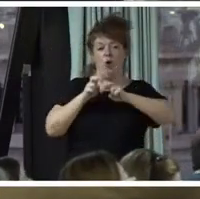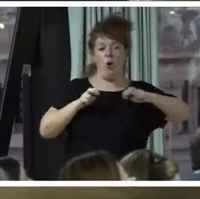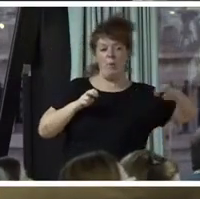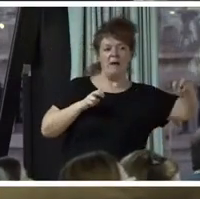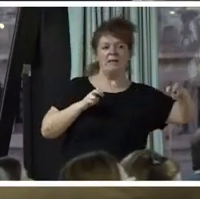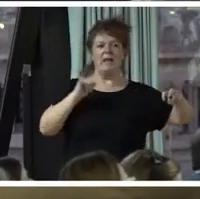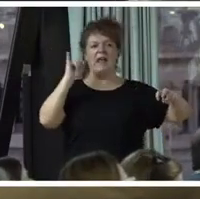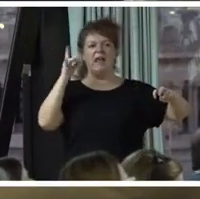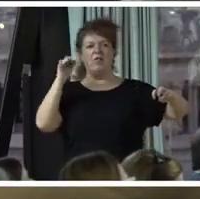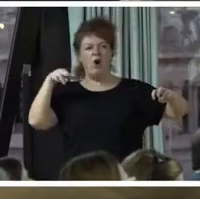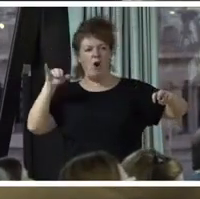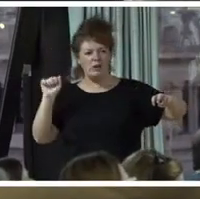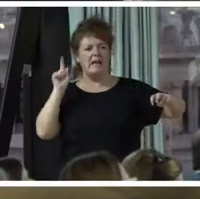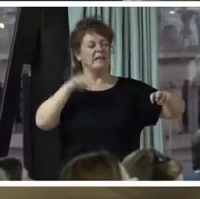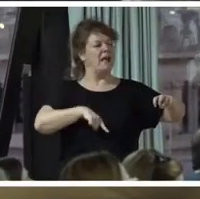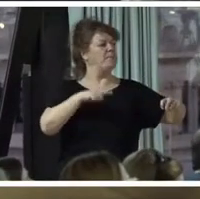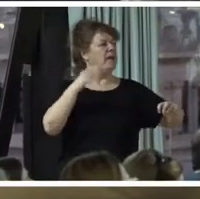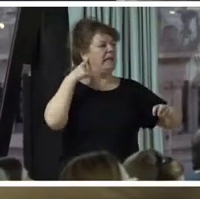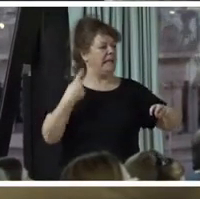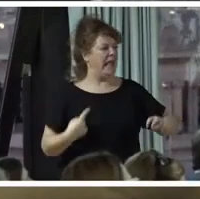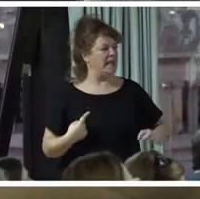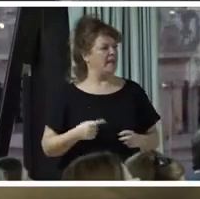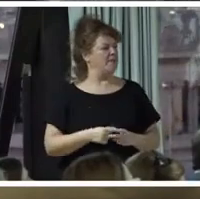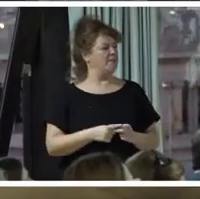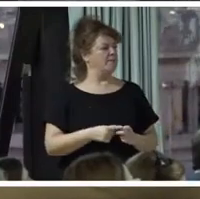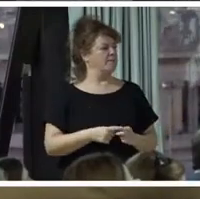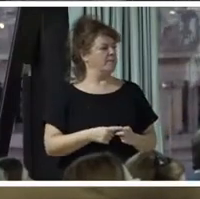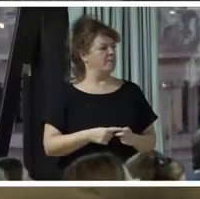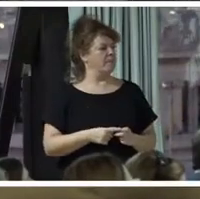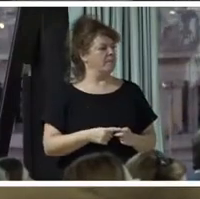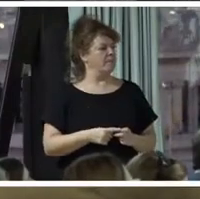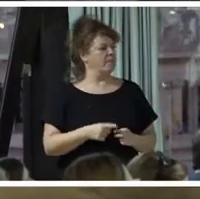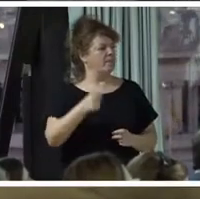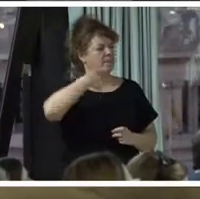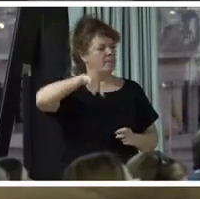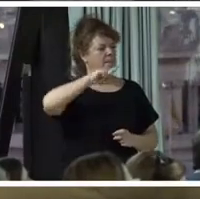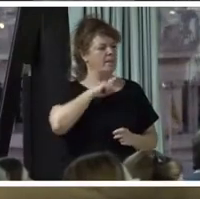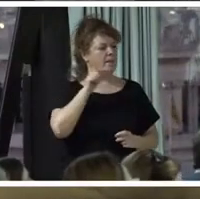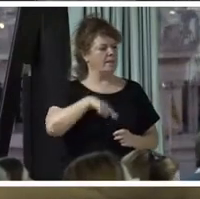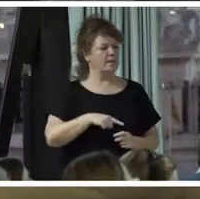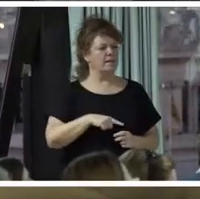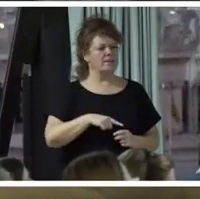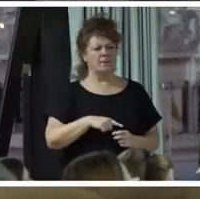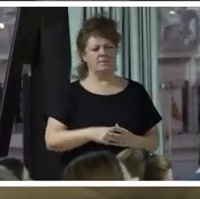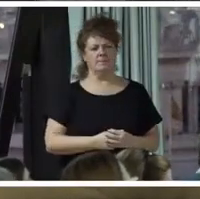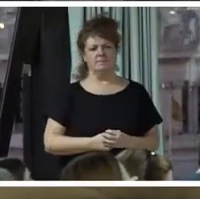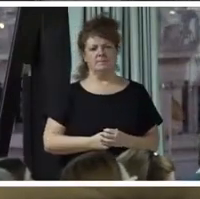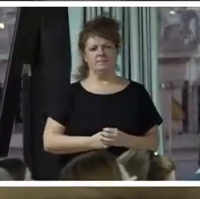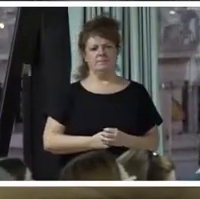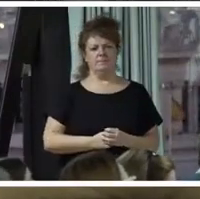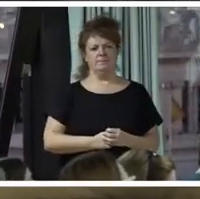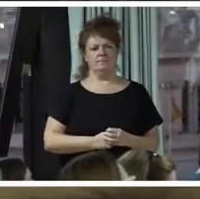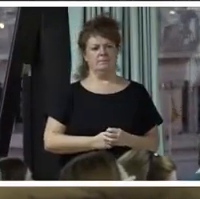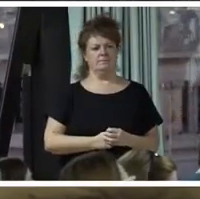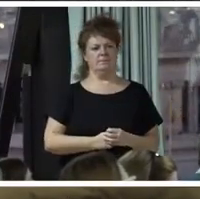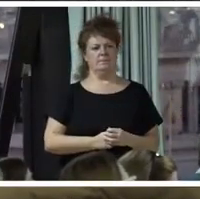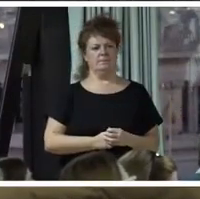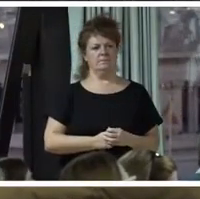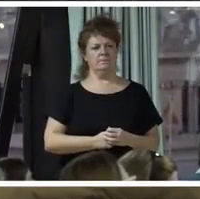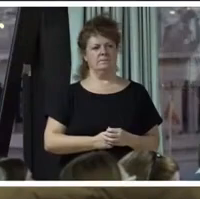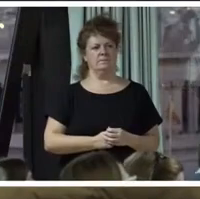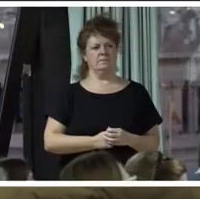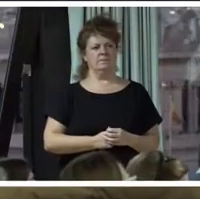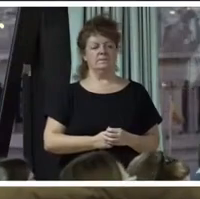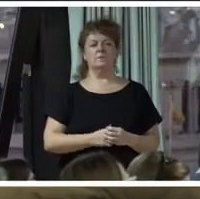idya a Irene también a José Antonio por estar en este acto y yo